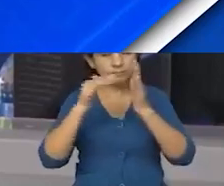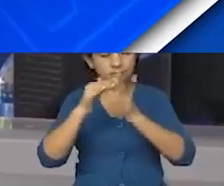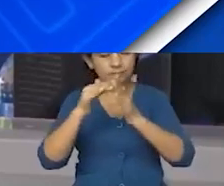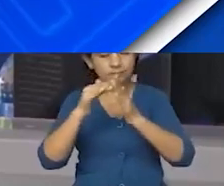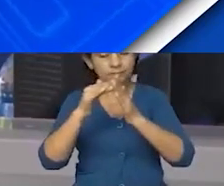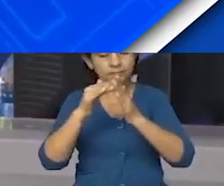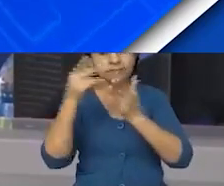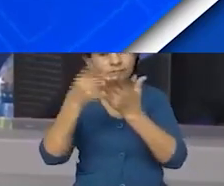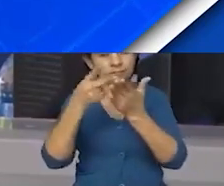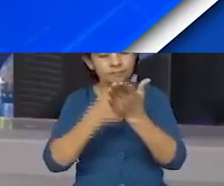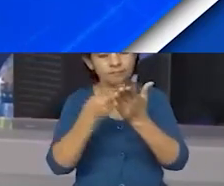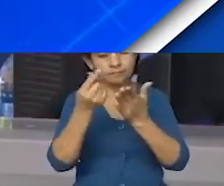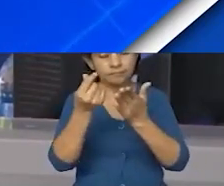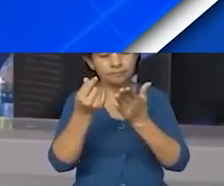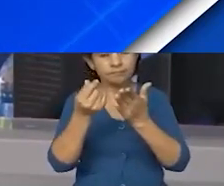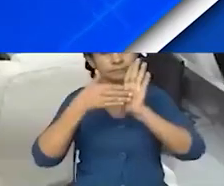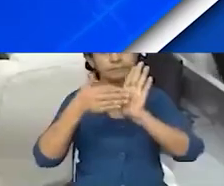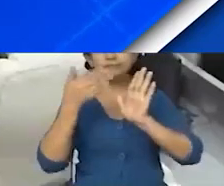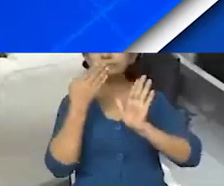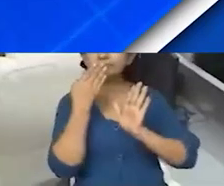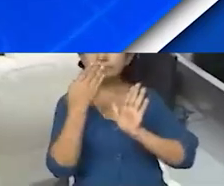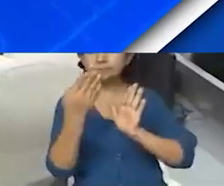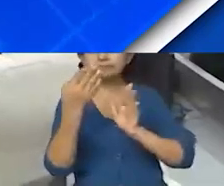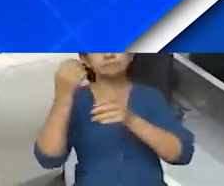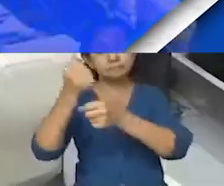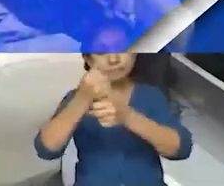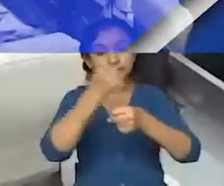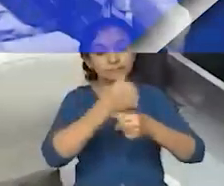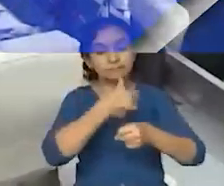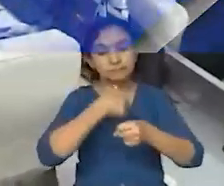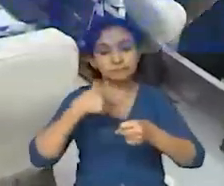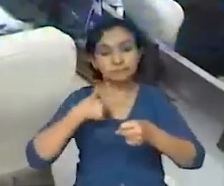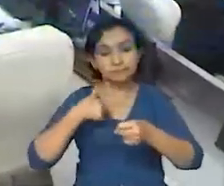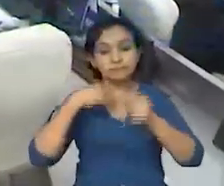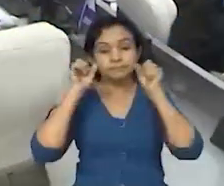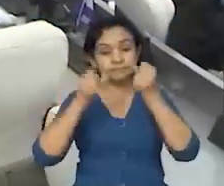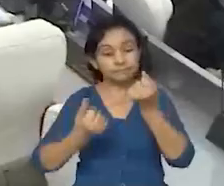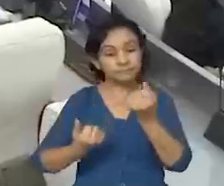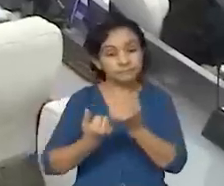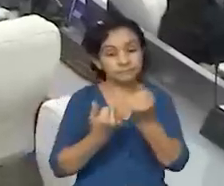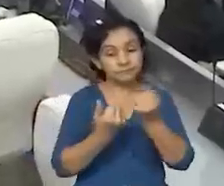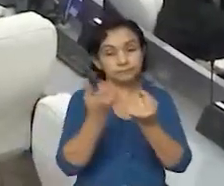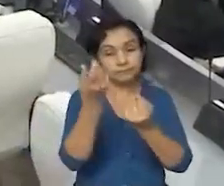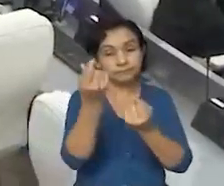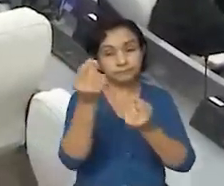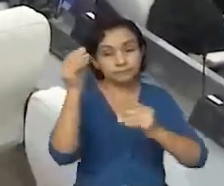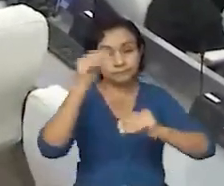541.9 millones del presupuesto aprobado inicial. Noticias 12, Darlene Téllez.